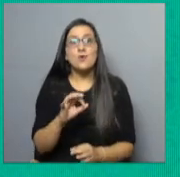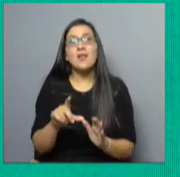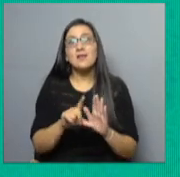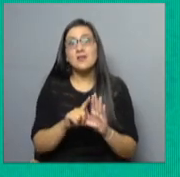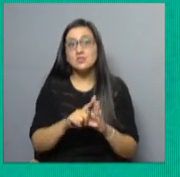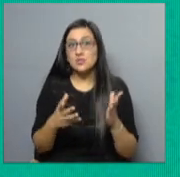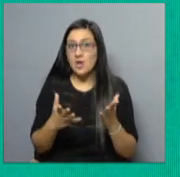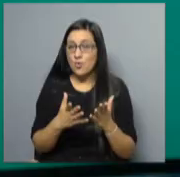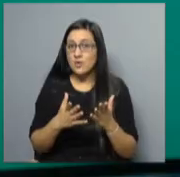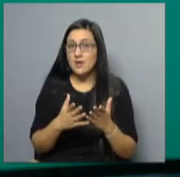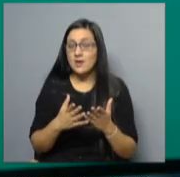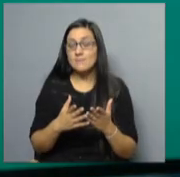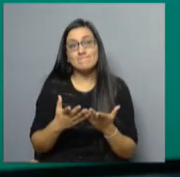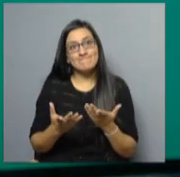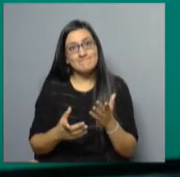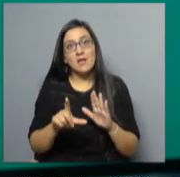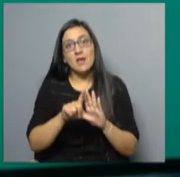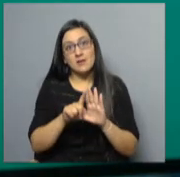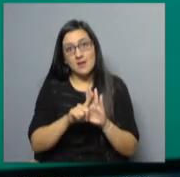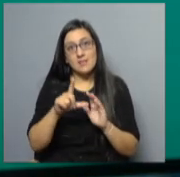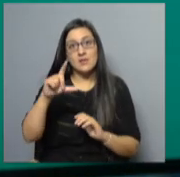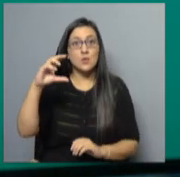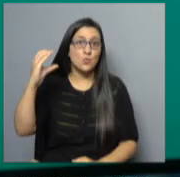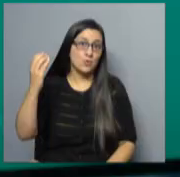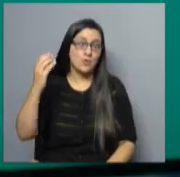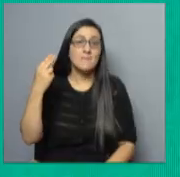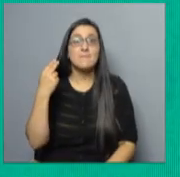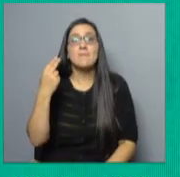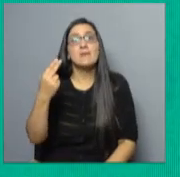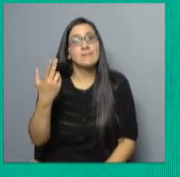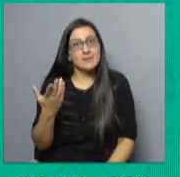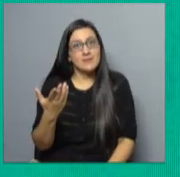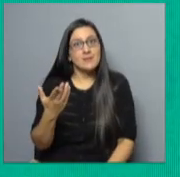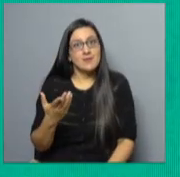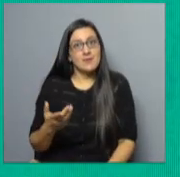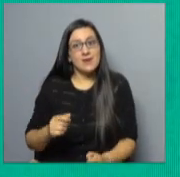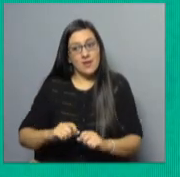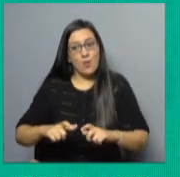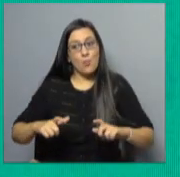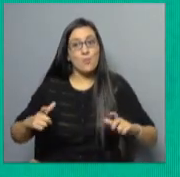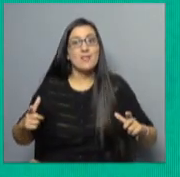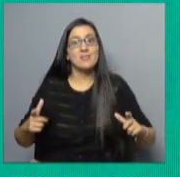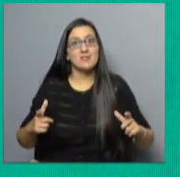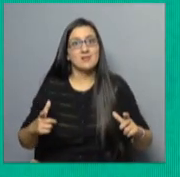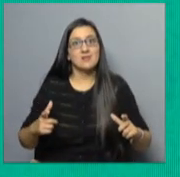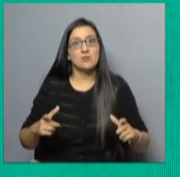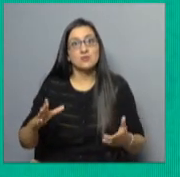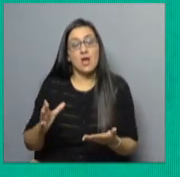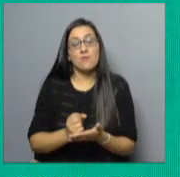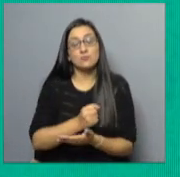está de alguna manera provocando dando un marco para que esto se